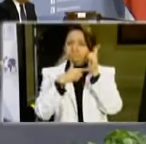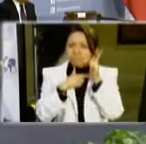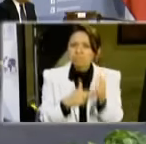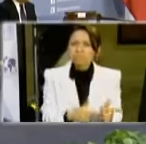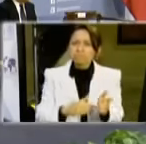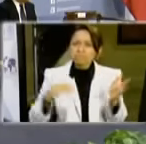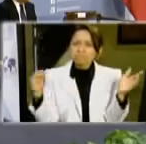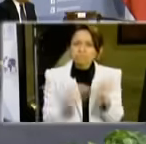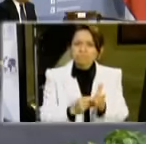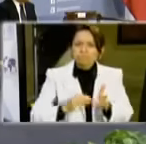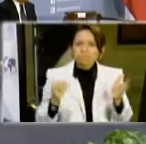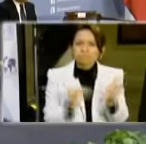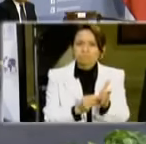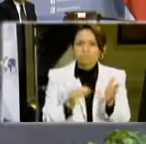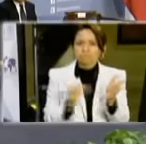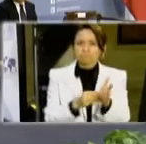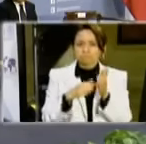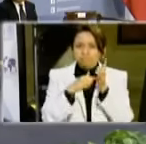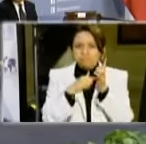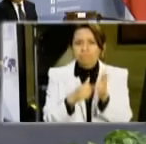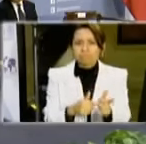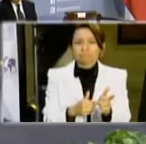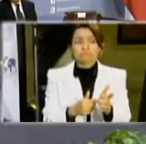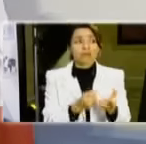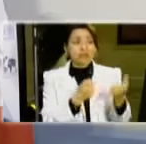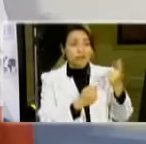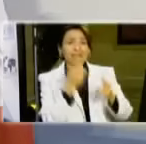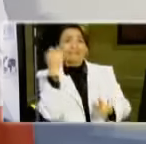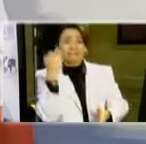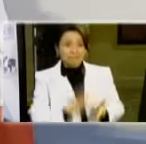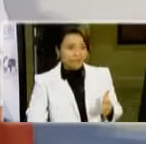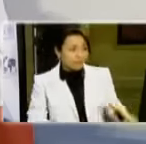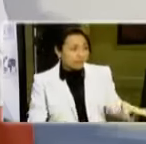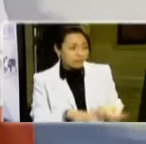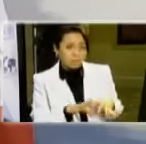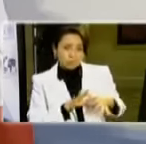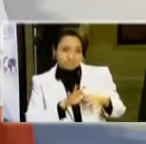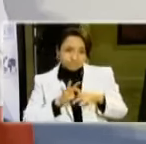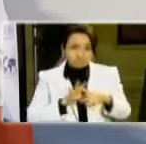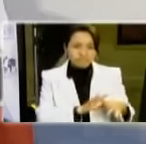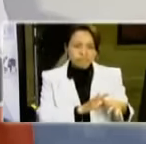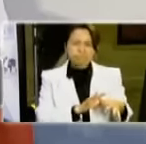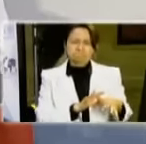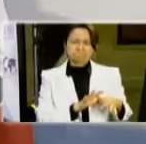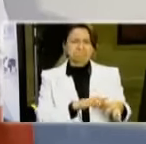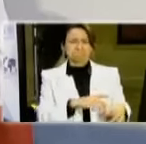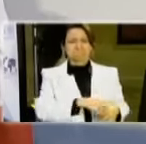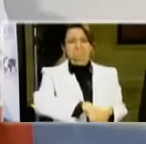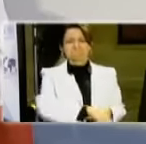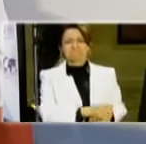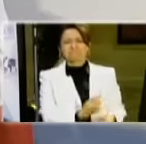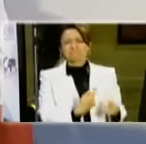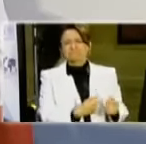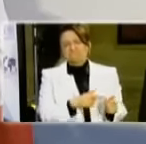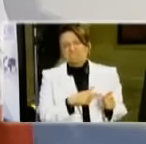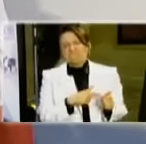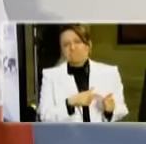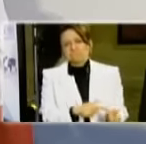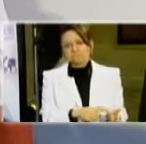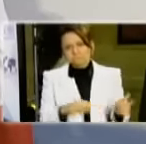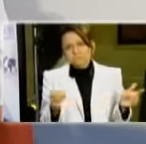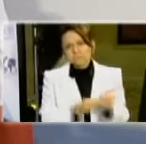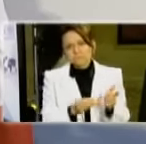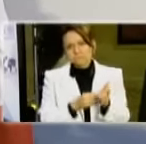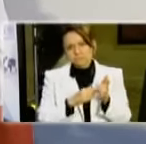ha mantenido hasta fortalecido en una de sus características centrales,